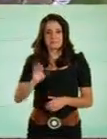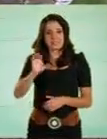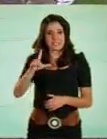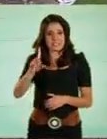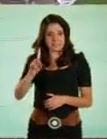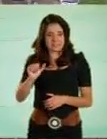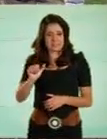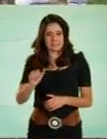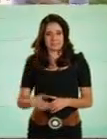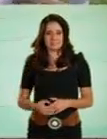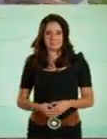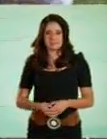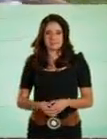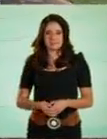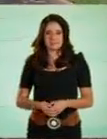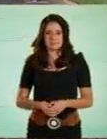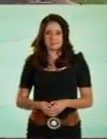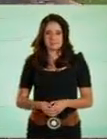Elda.